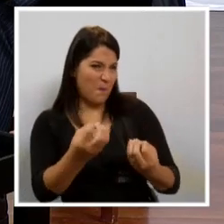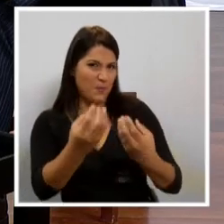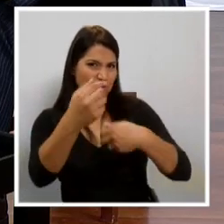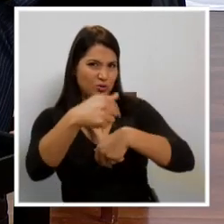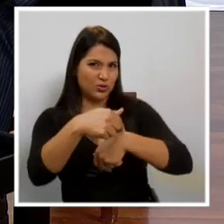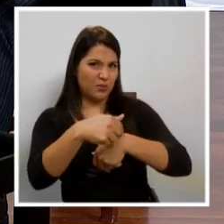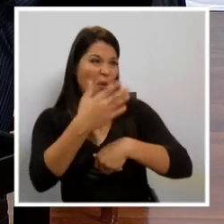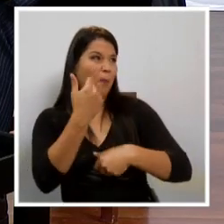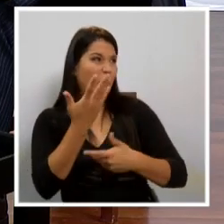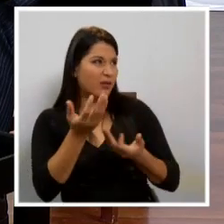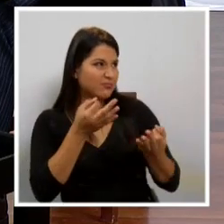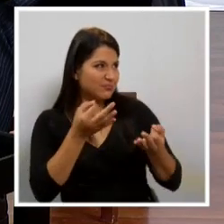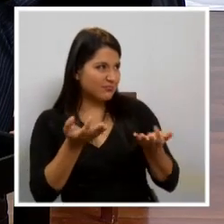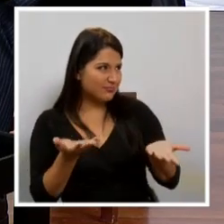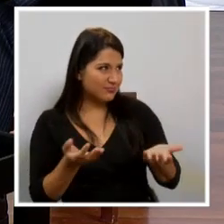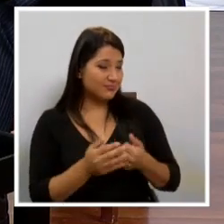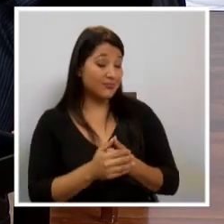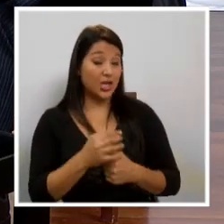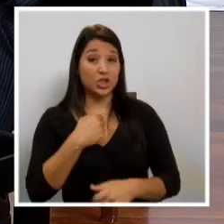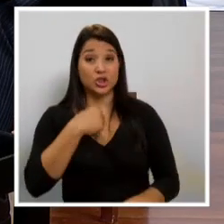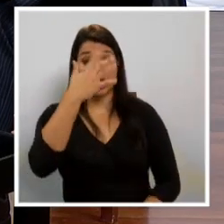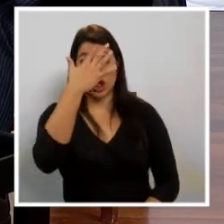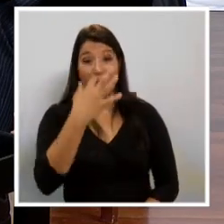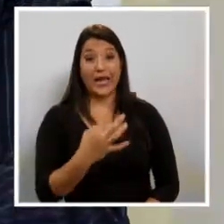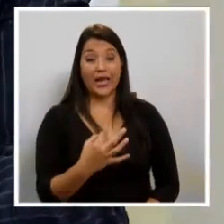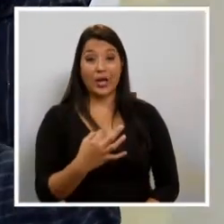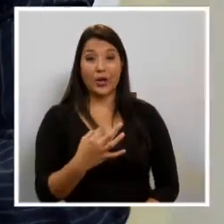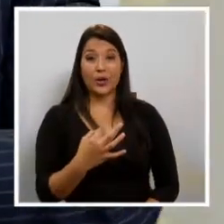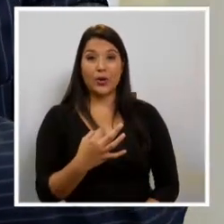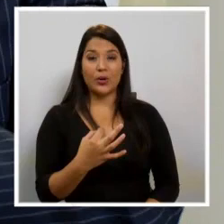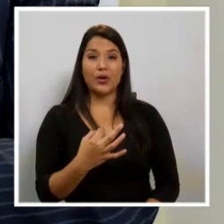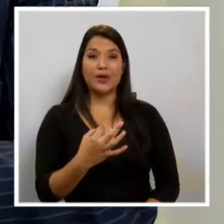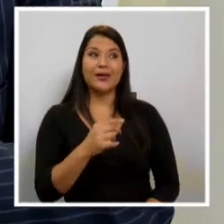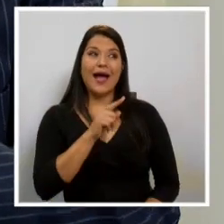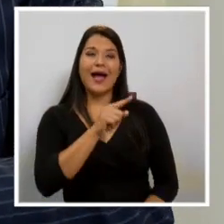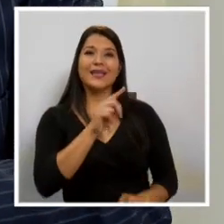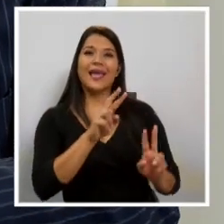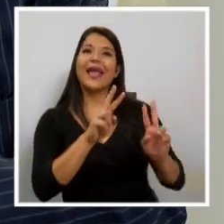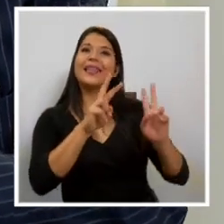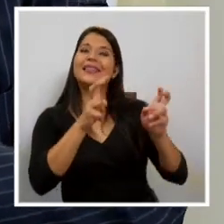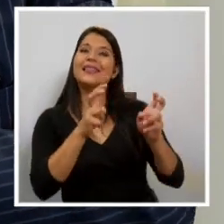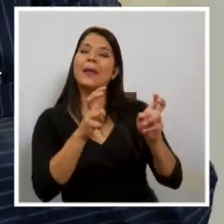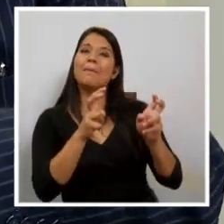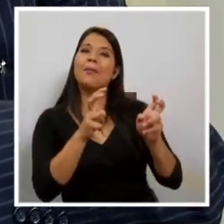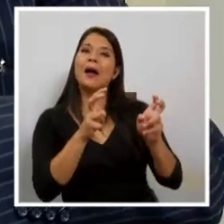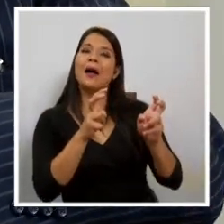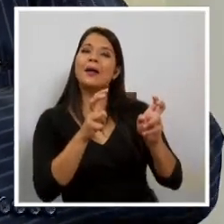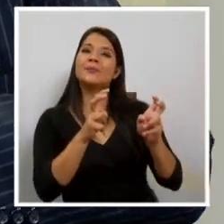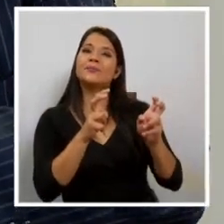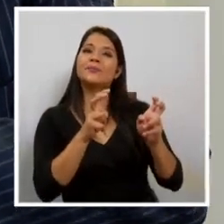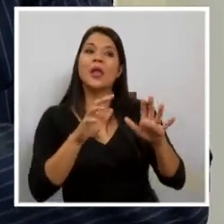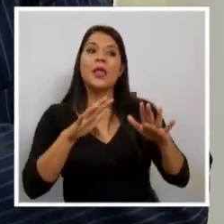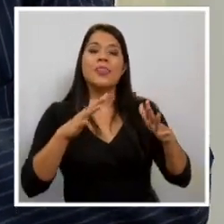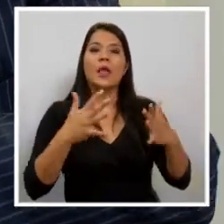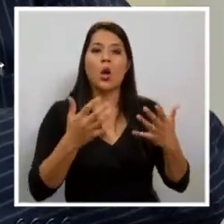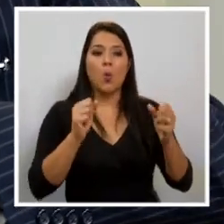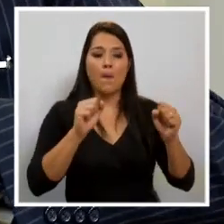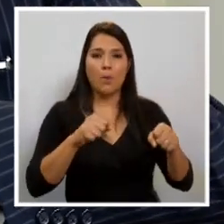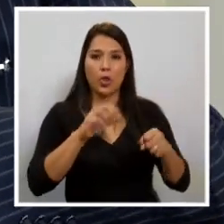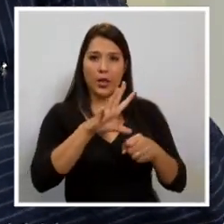es la explicación? O sea, yo creo que está el tema en el asunto de cómo